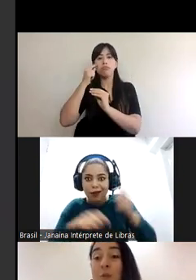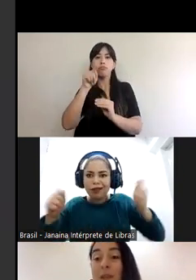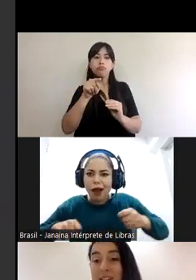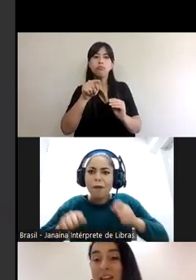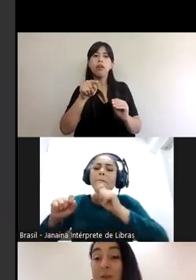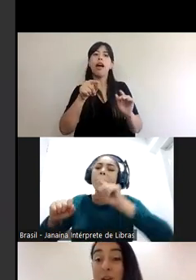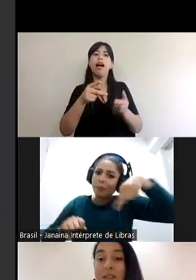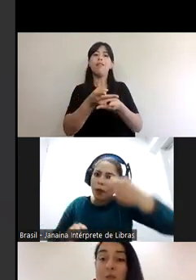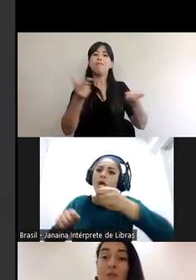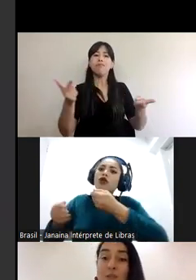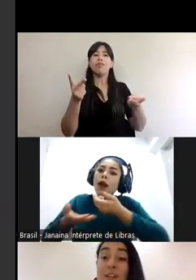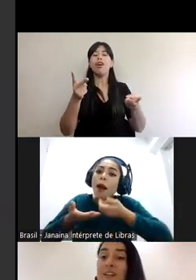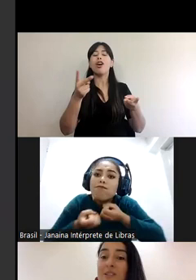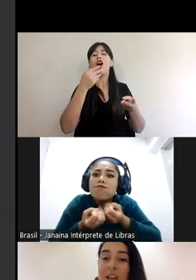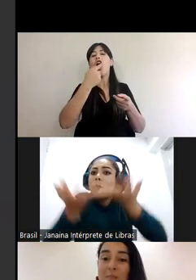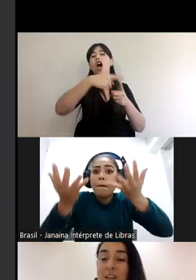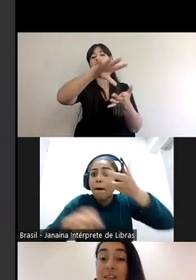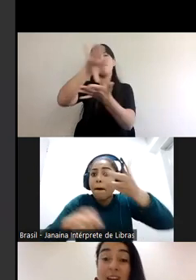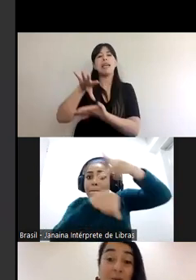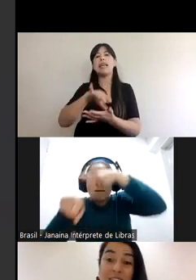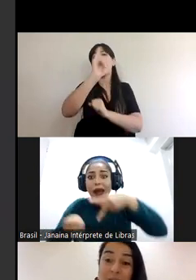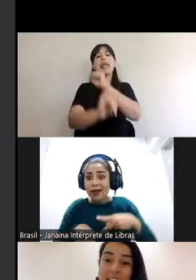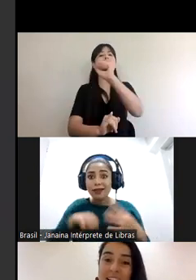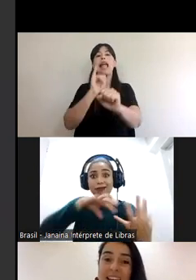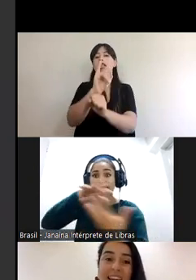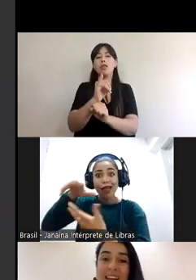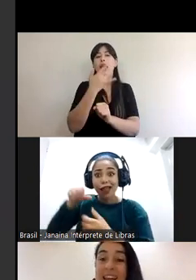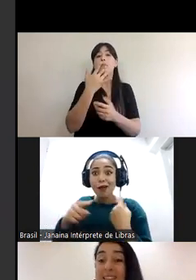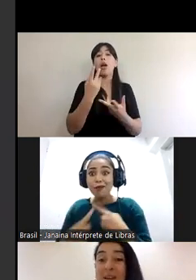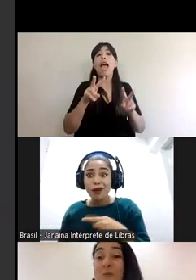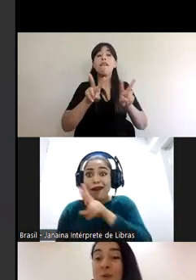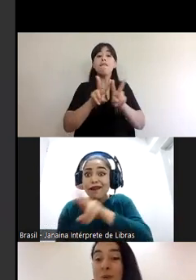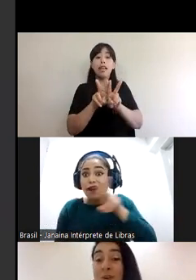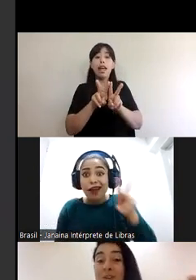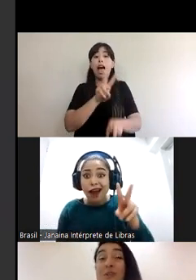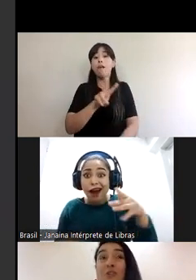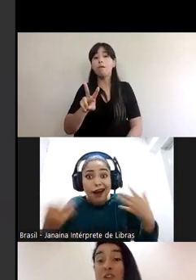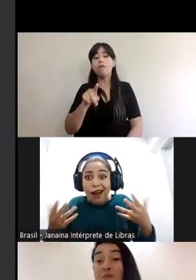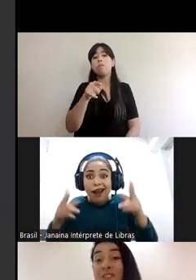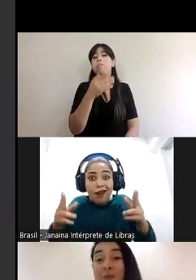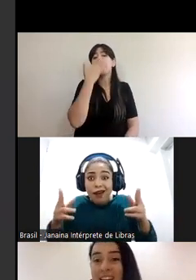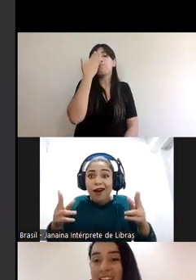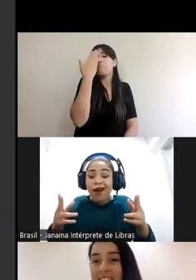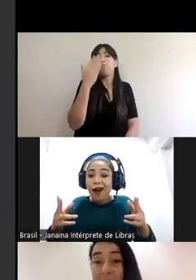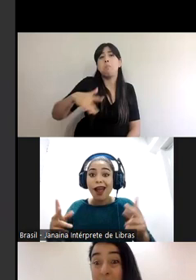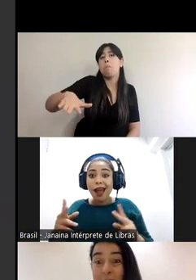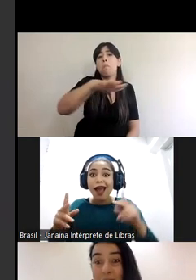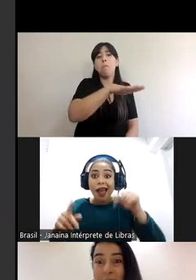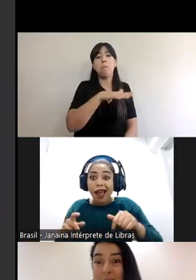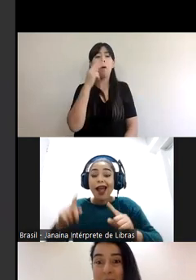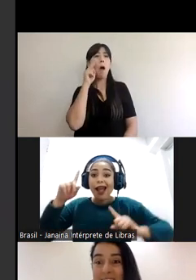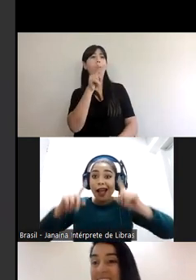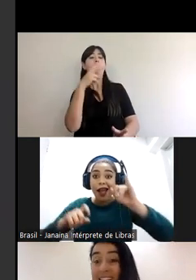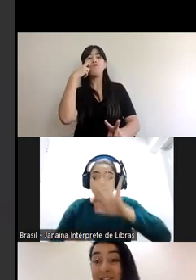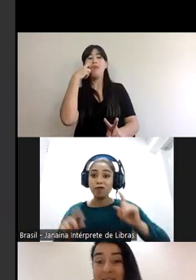con otros países. Es una pieza audiovisual internacional porque el vernáculo visual es común, ¿no? Son códigos visuales que tenemos los humanos